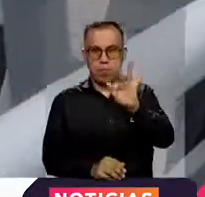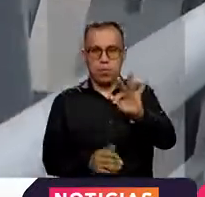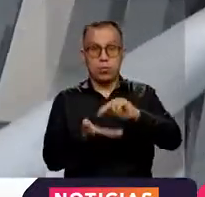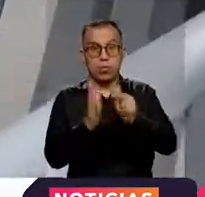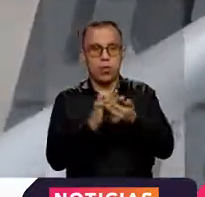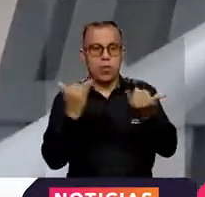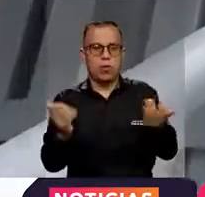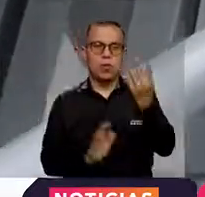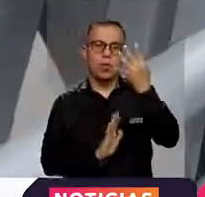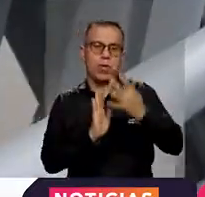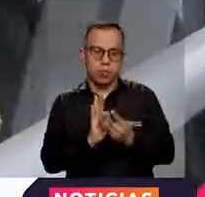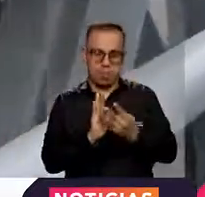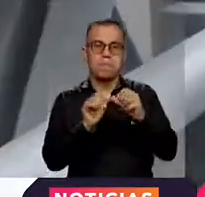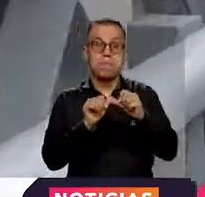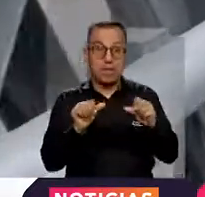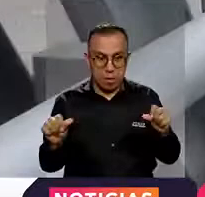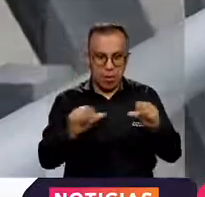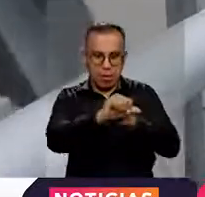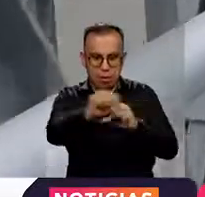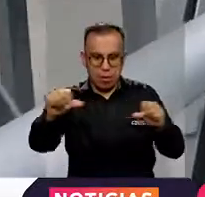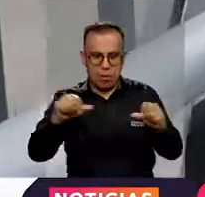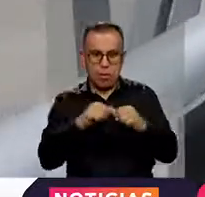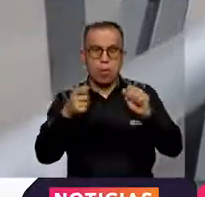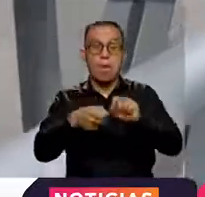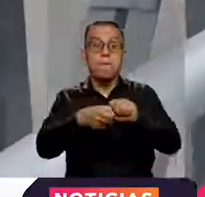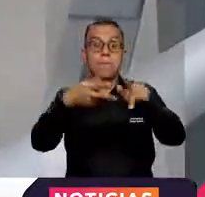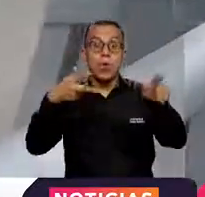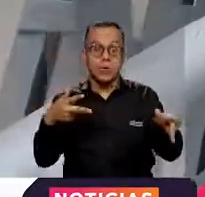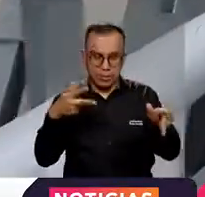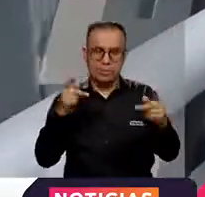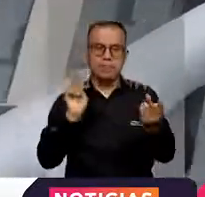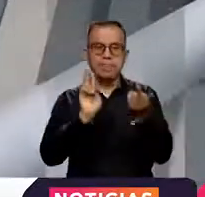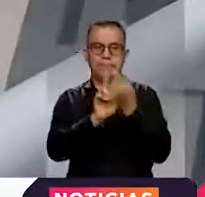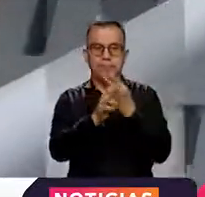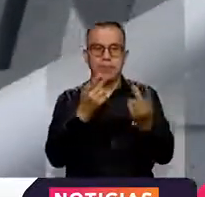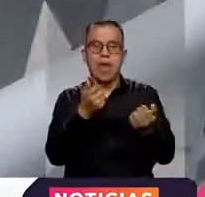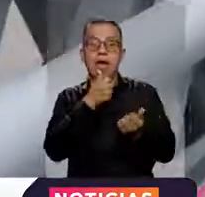intervenciones de 4 mil metros cuadrados de puentes peatonales sobre cuerpos de agua.